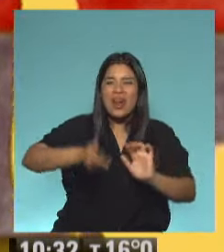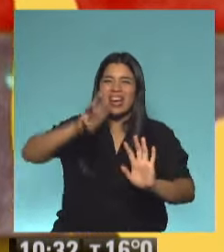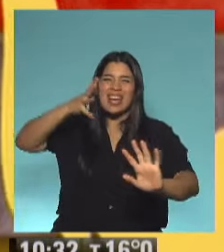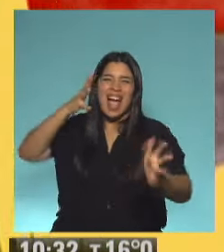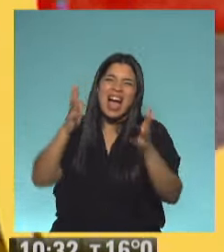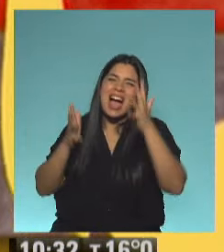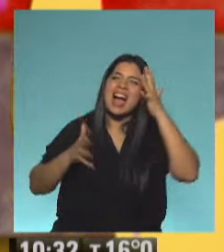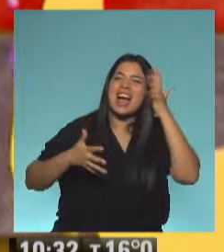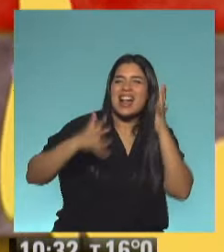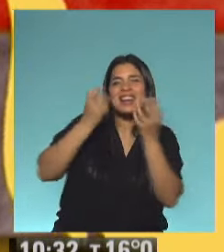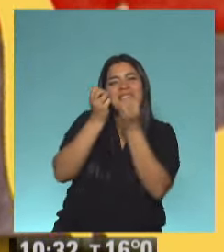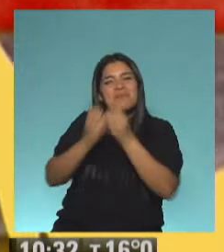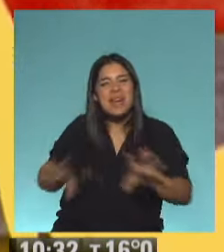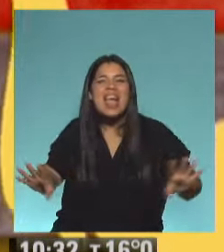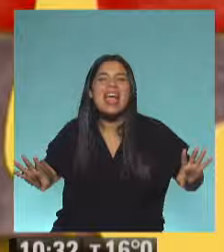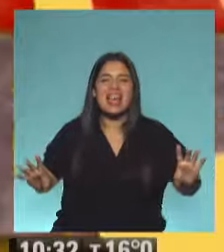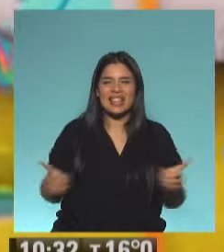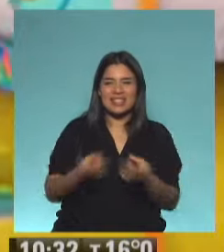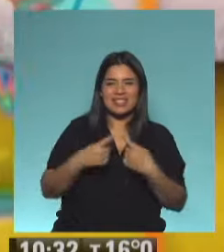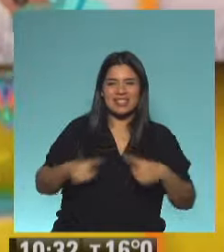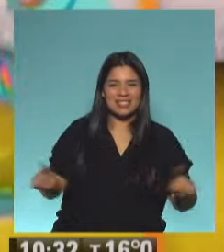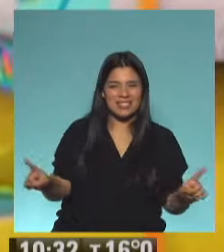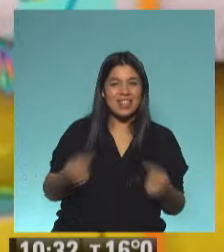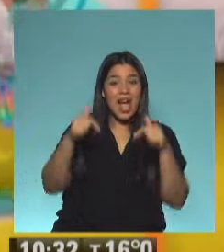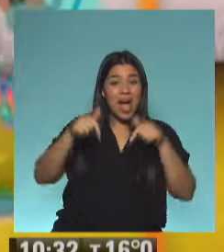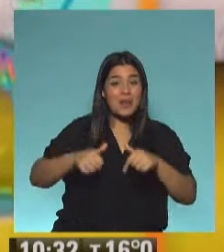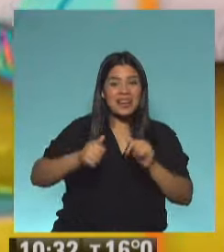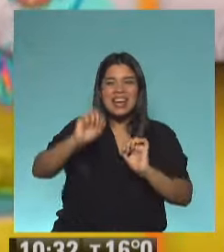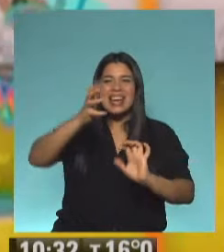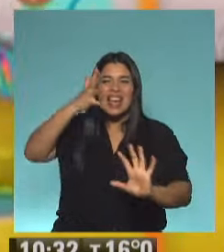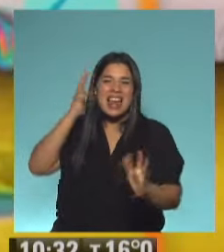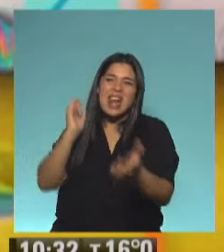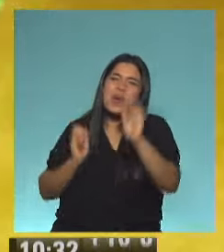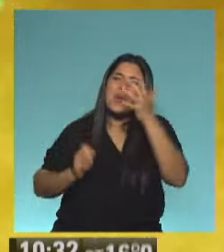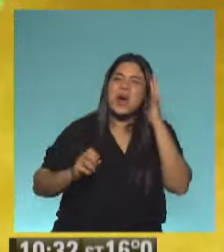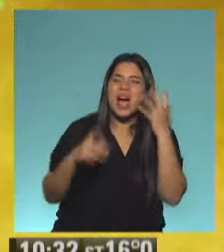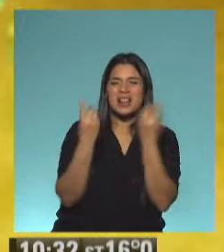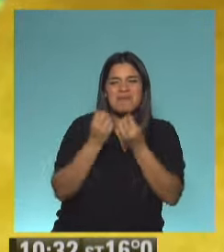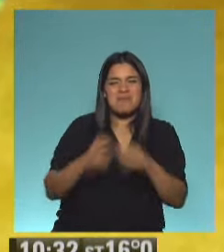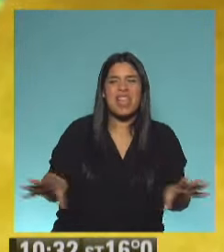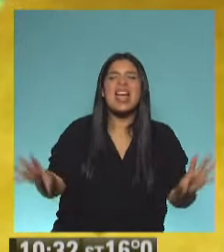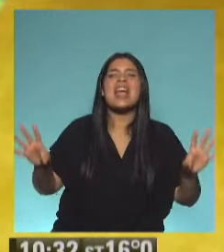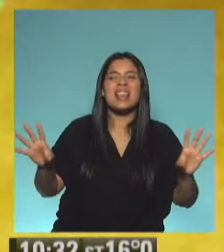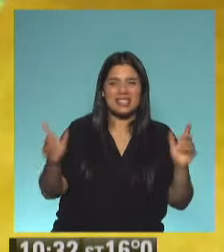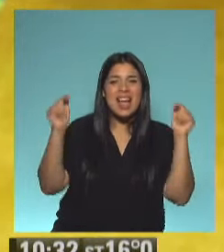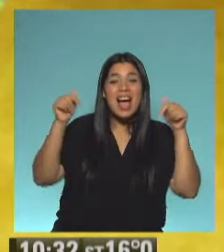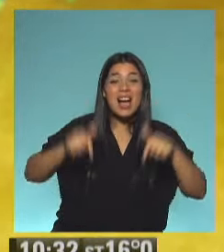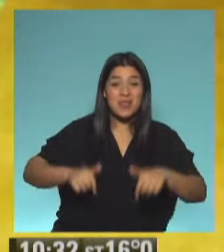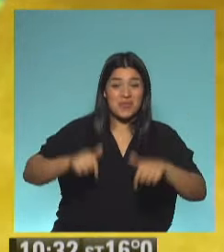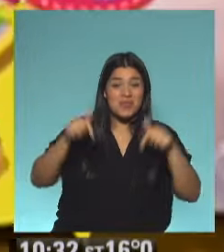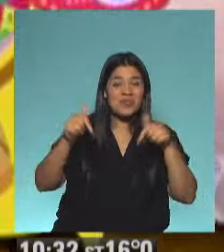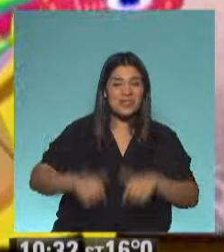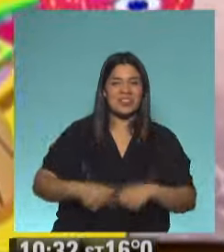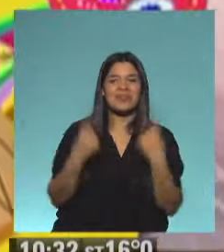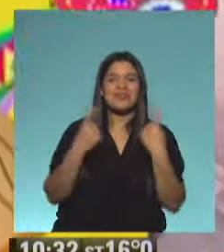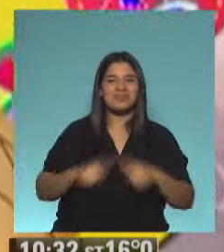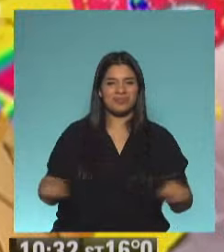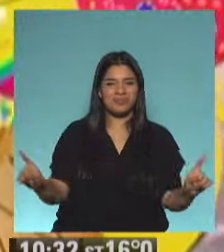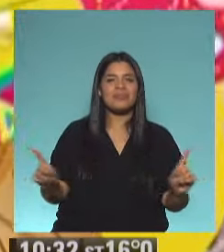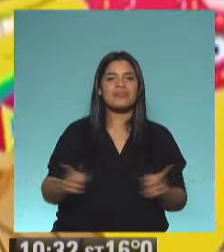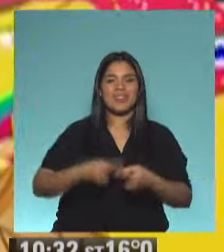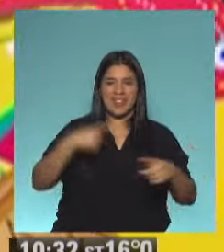carnaval, quebradeño mi cholita. Llegando está el carnaval, quebradeño mi cholita.